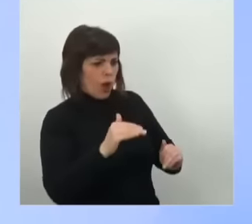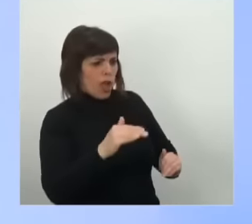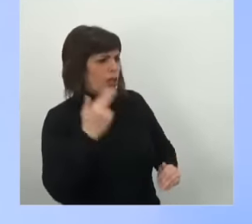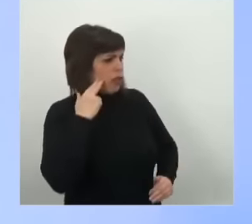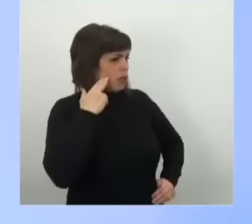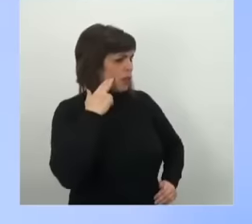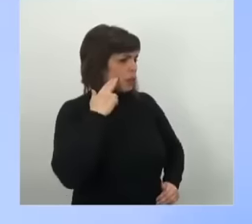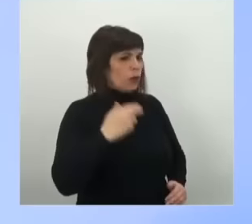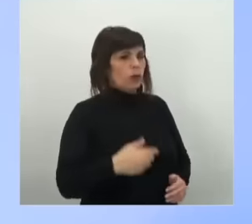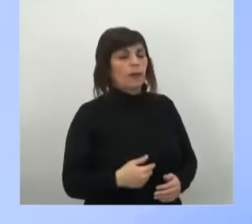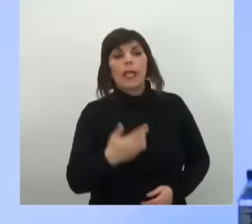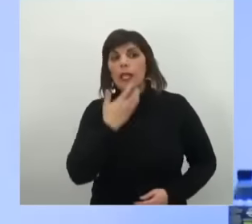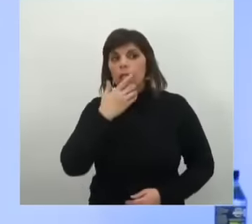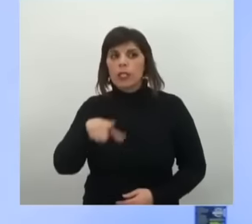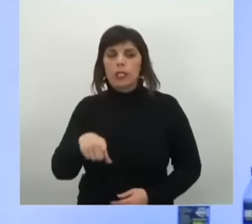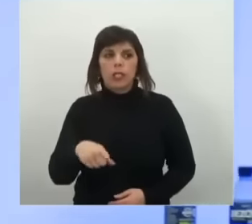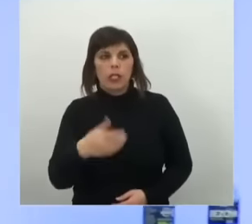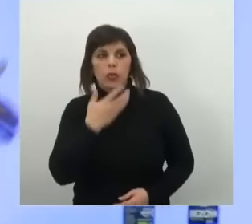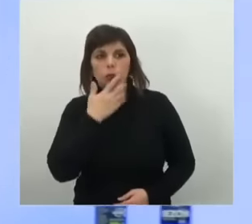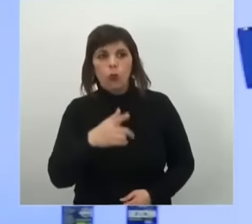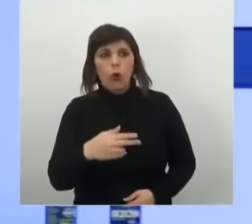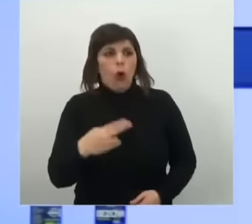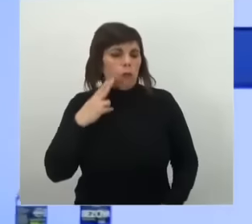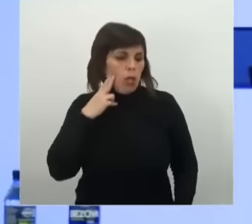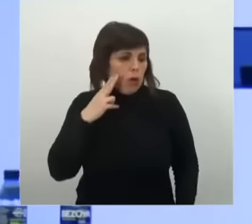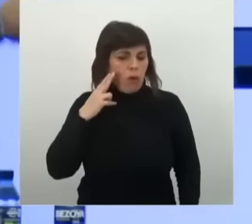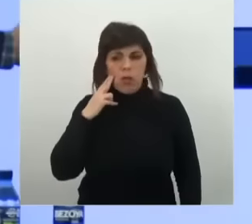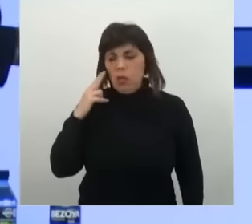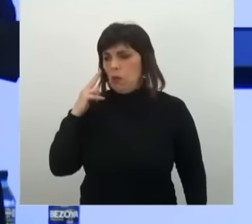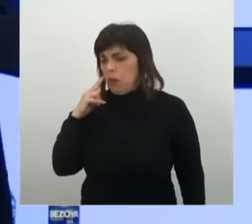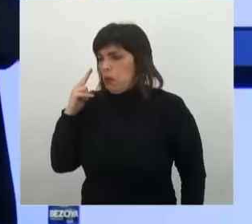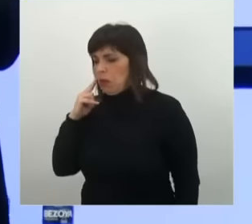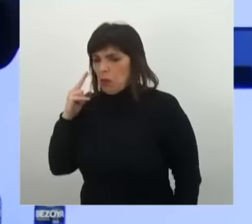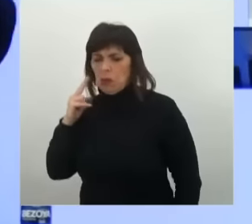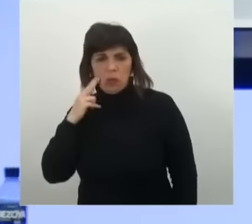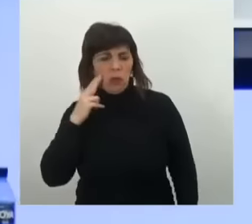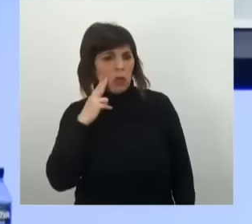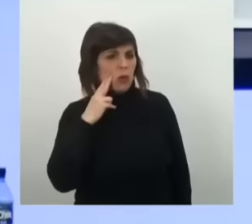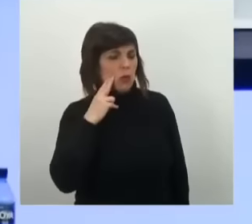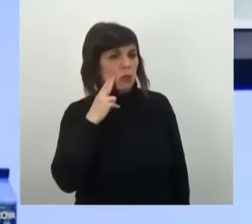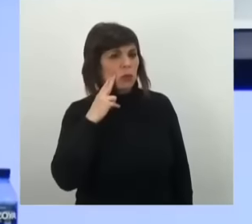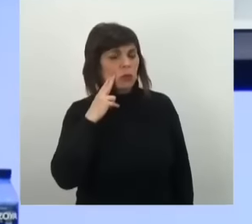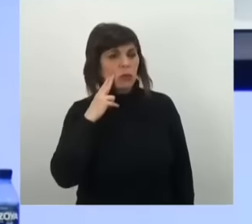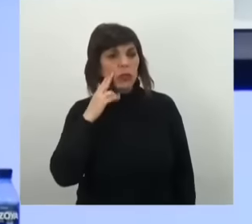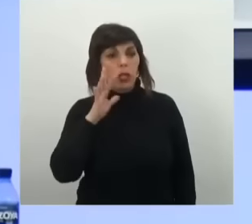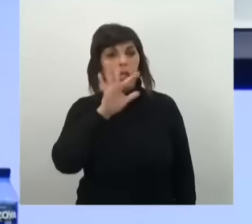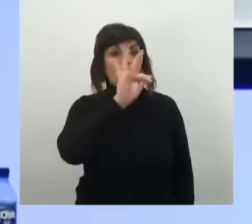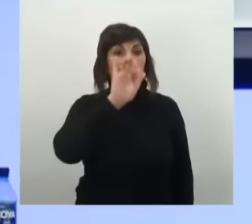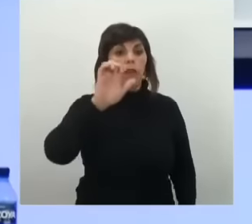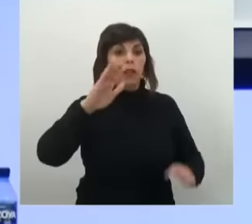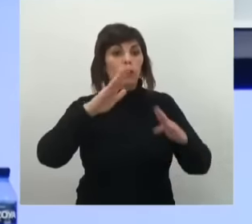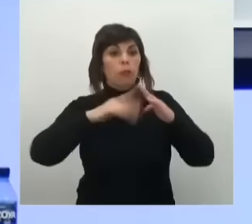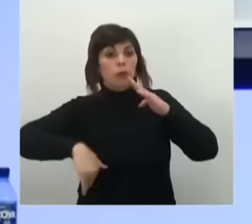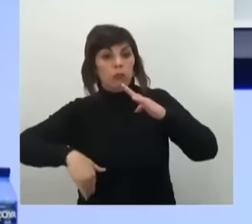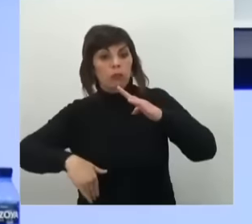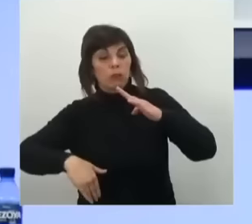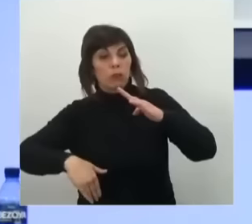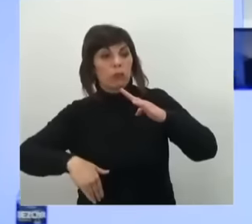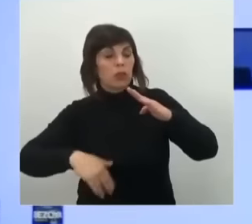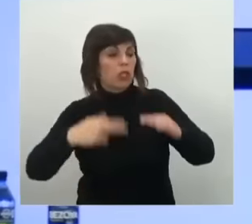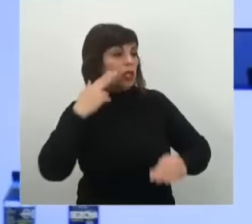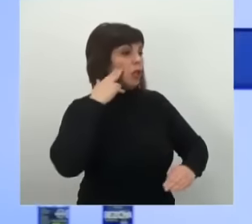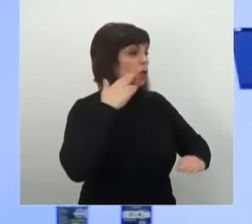salir que esto no me va a salir que no me va a suceder que no va que no va a acontecer que no va a ir entonces la fe empieza a perder terreno y